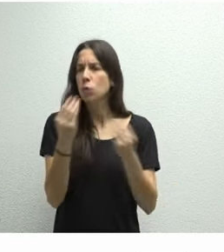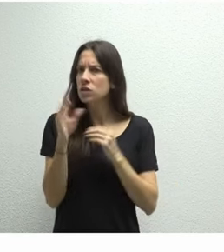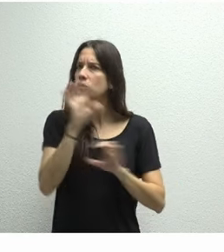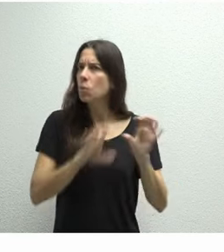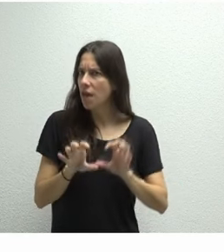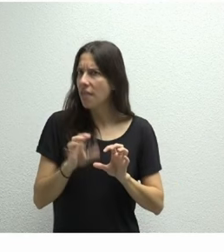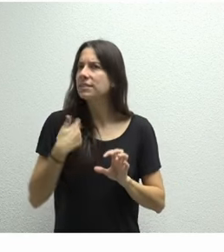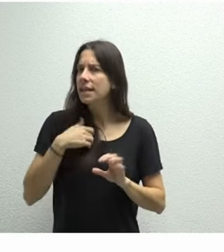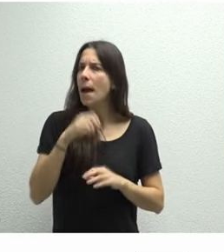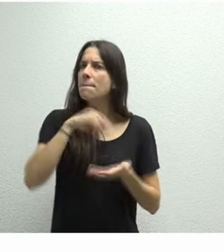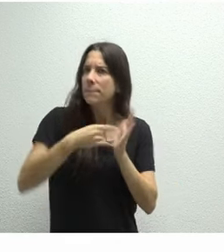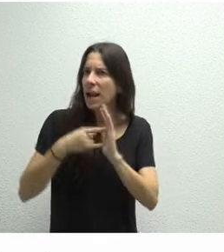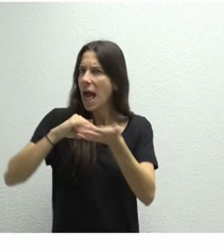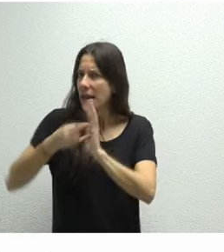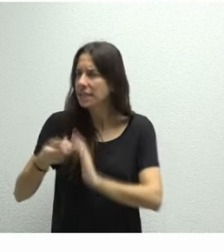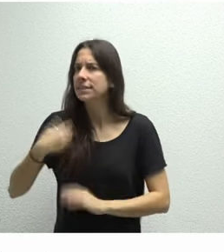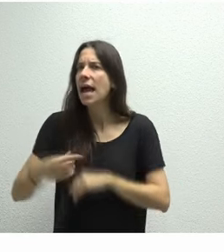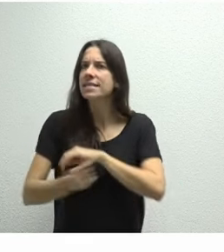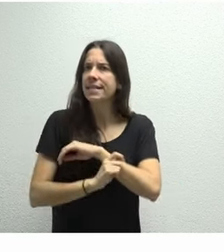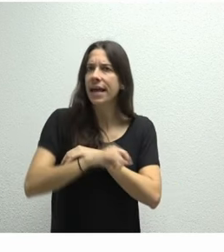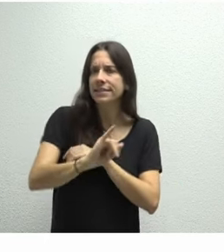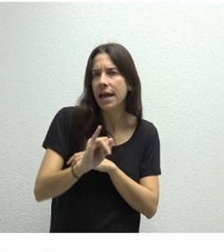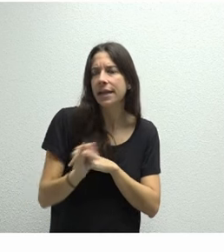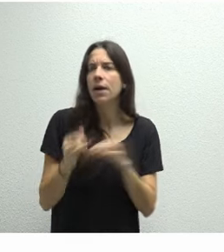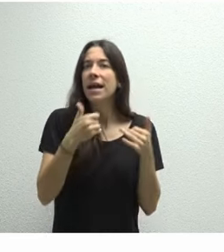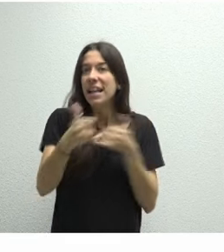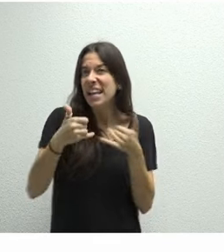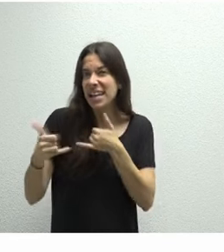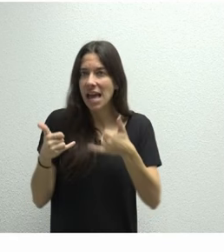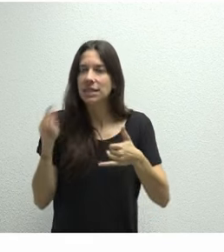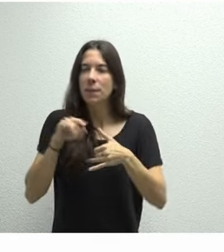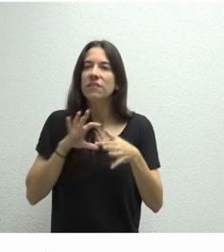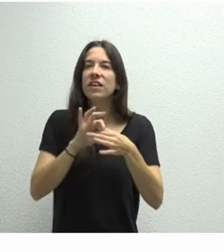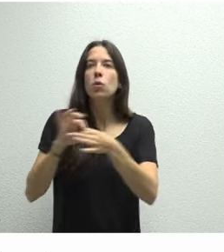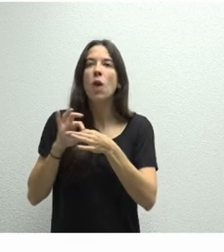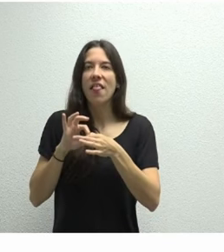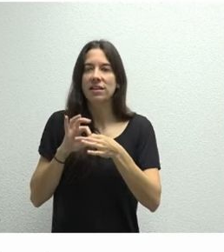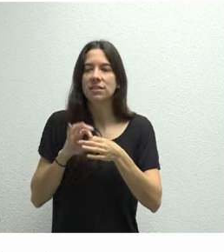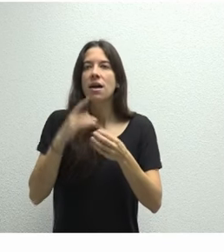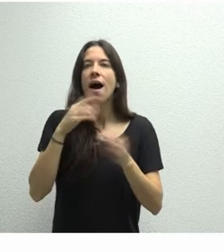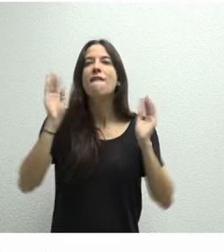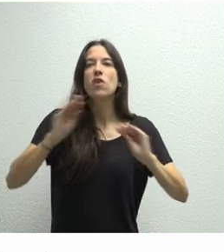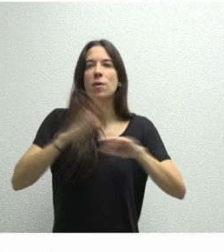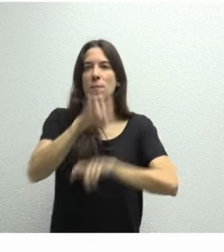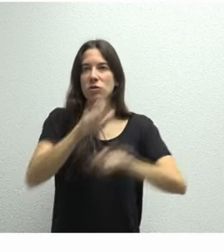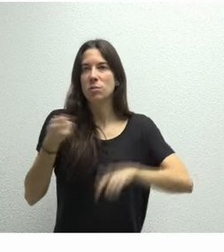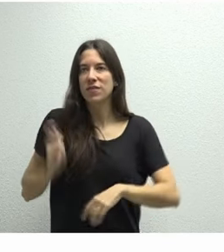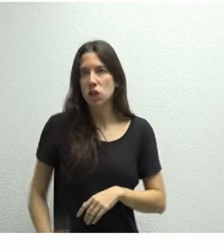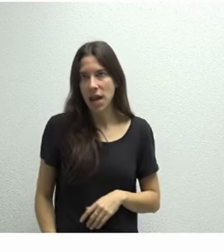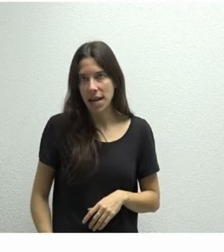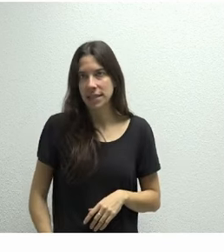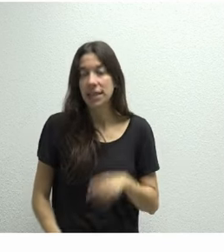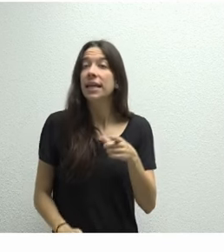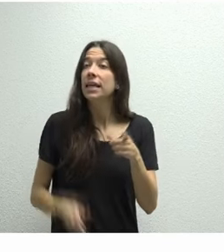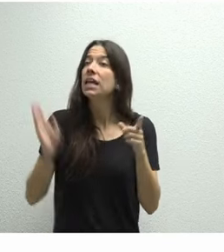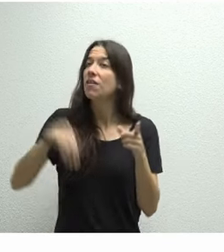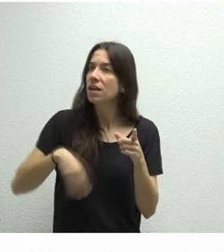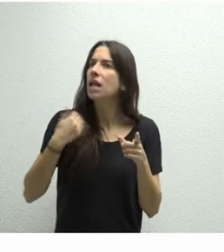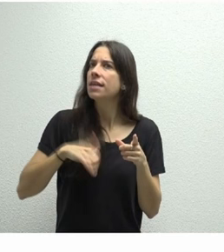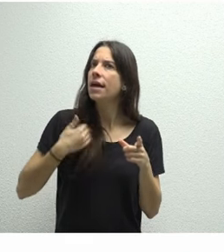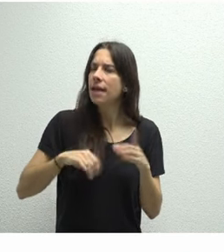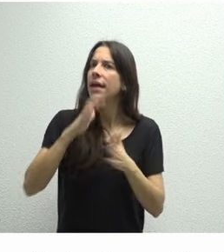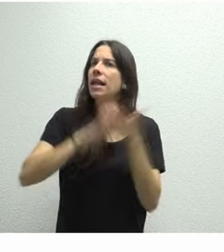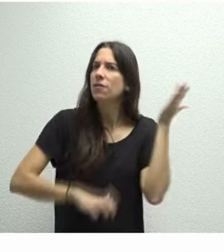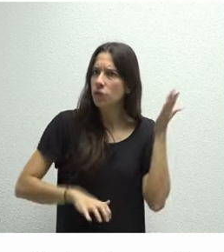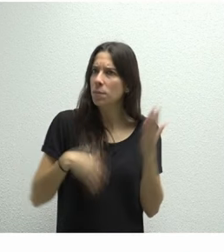sus planes tienen estrategias o líneas vinculadas a la formación de sus profesionales y que han llevado a cabo ya en el informe